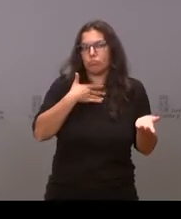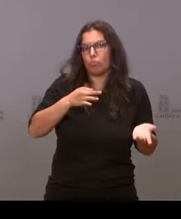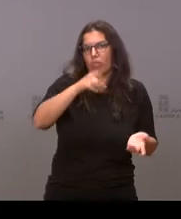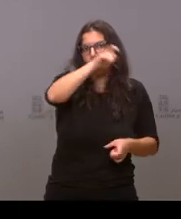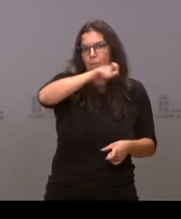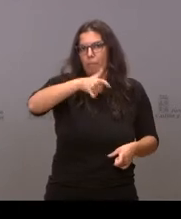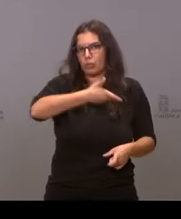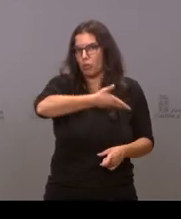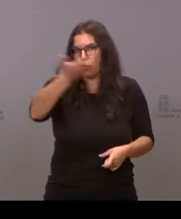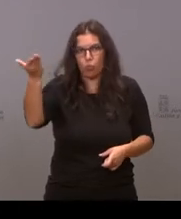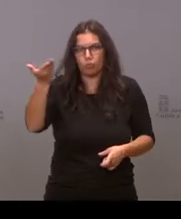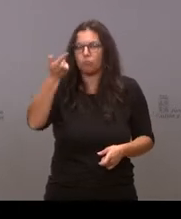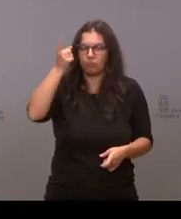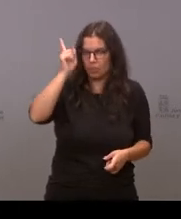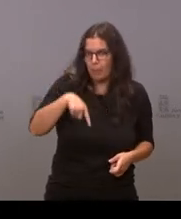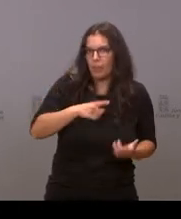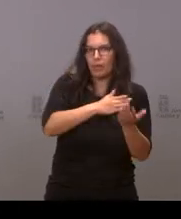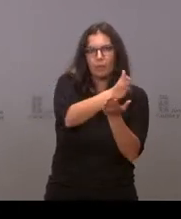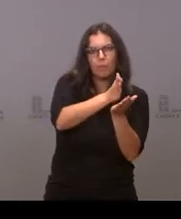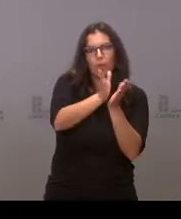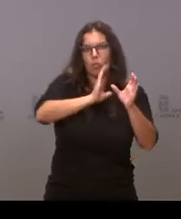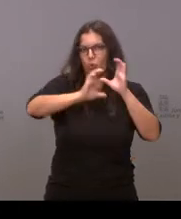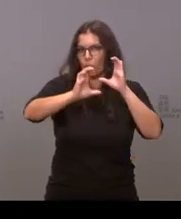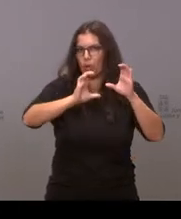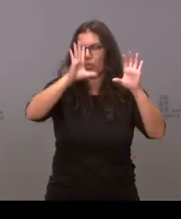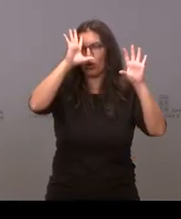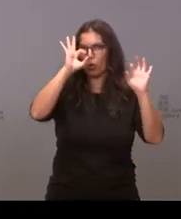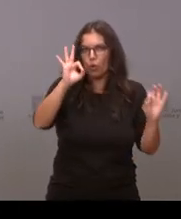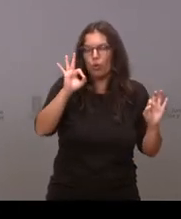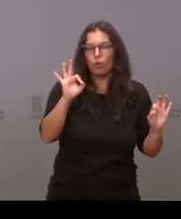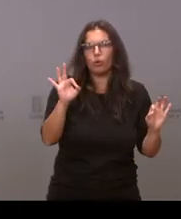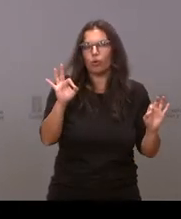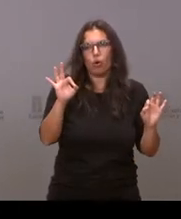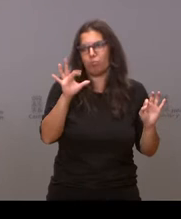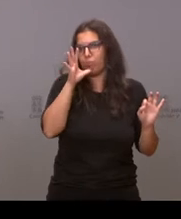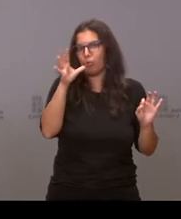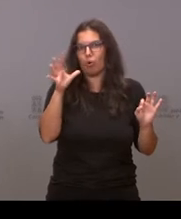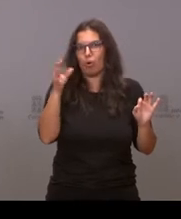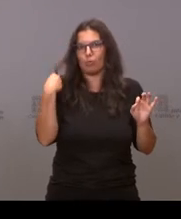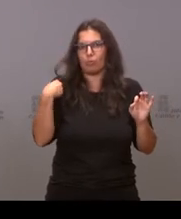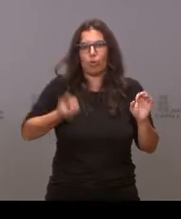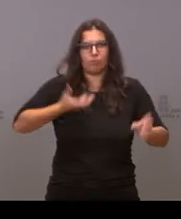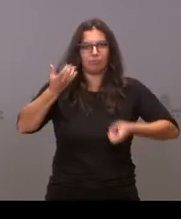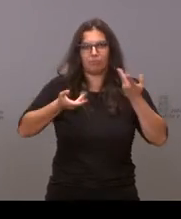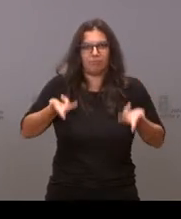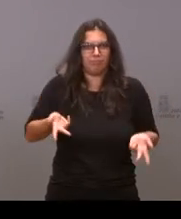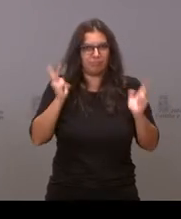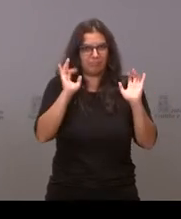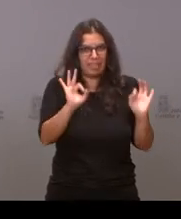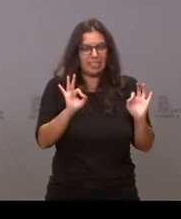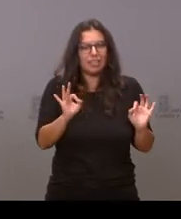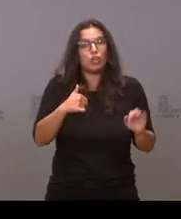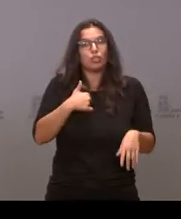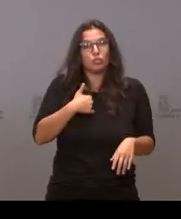también incluidos los medios de comunicación por supuesto en el libre ejercicio de la libertad de expresión yo a